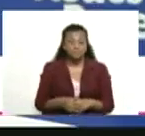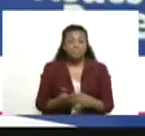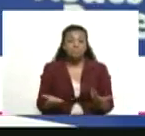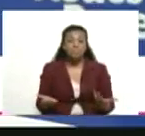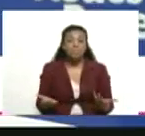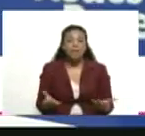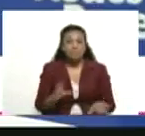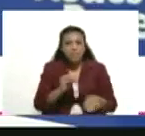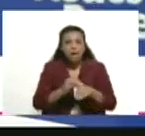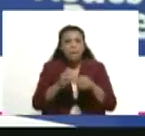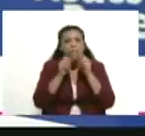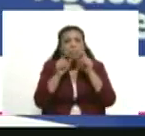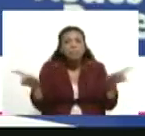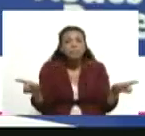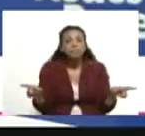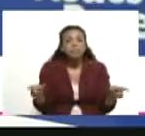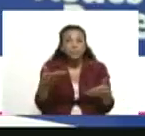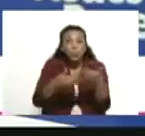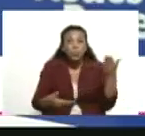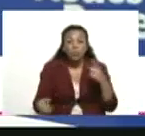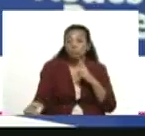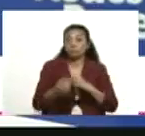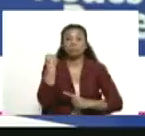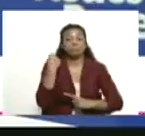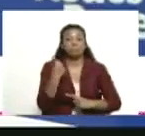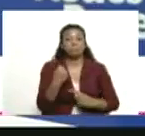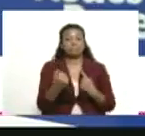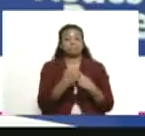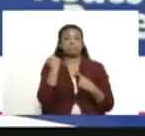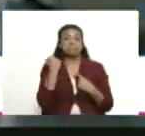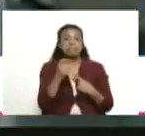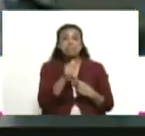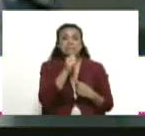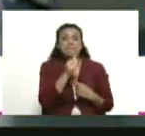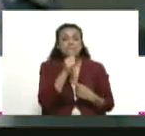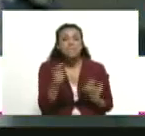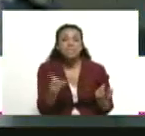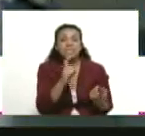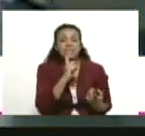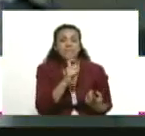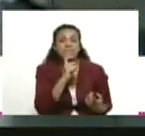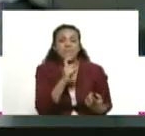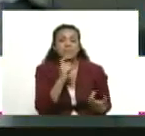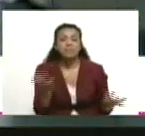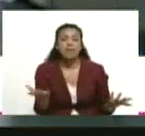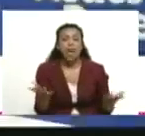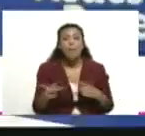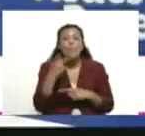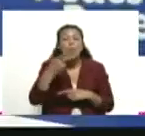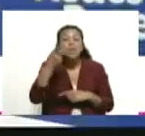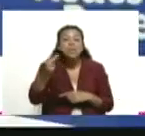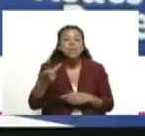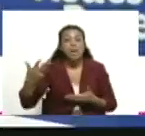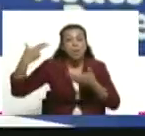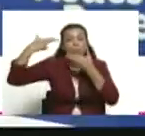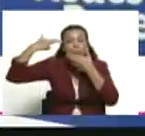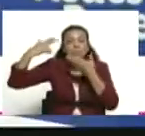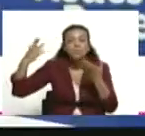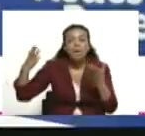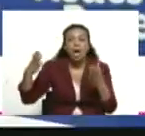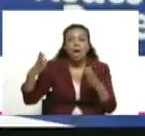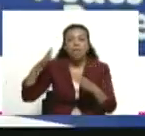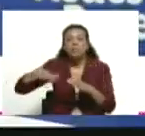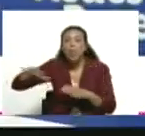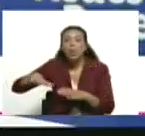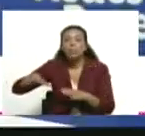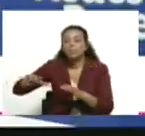Y declararon, nosotros hemos sido víctimas de la violencia política, paramilitar, que viene